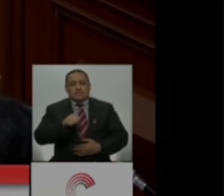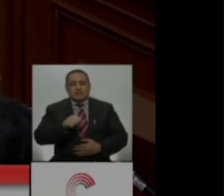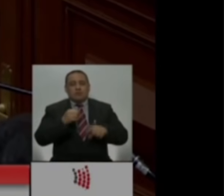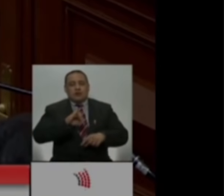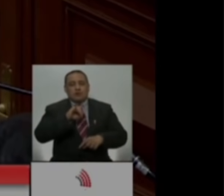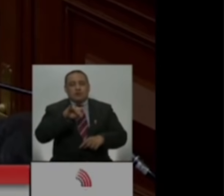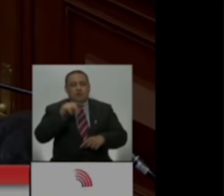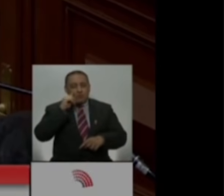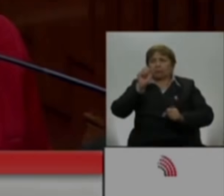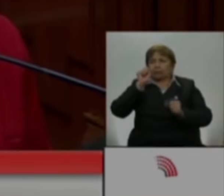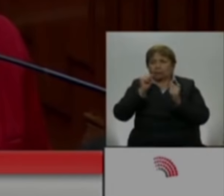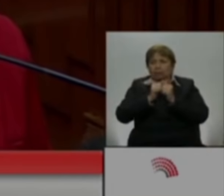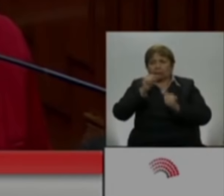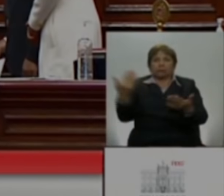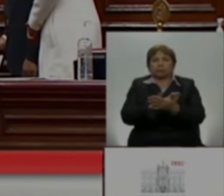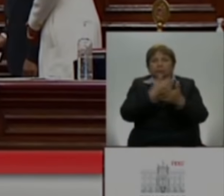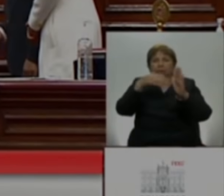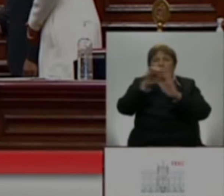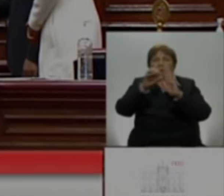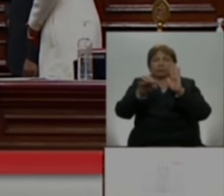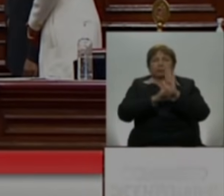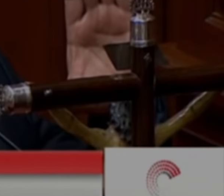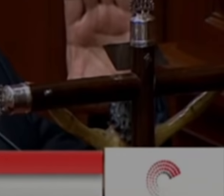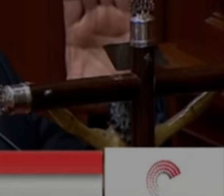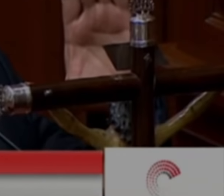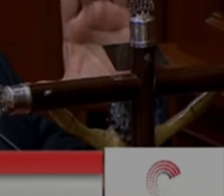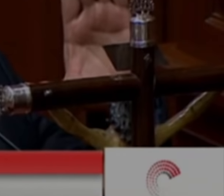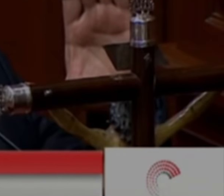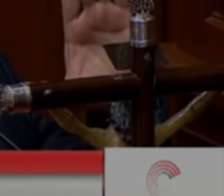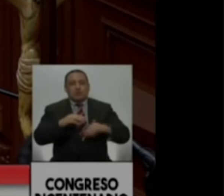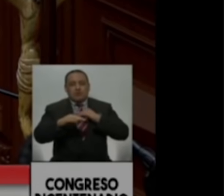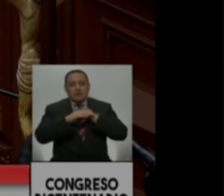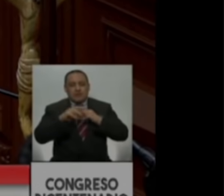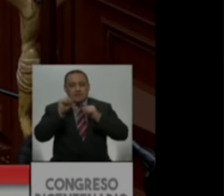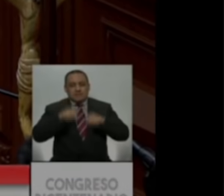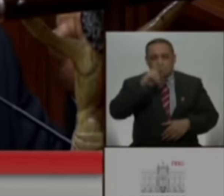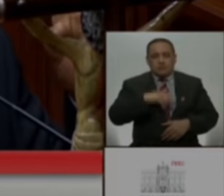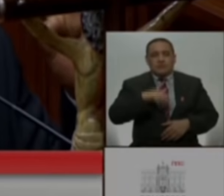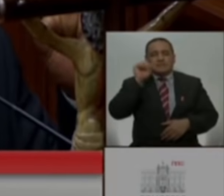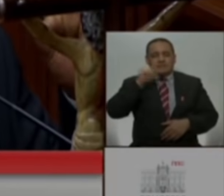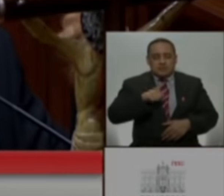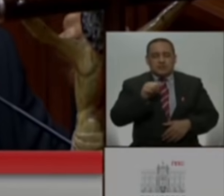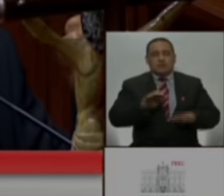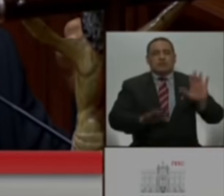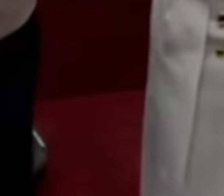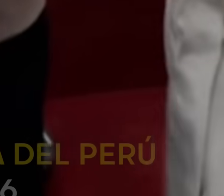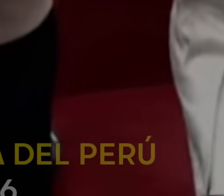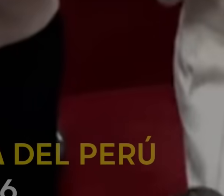los círculos si uno solo